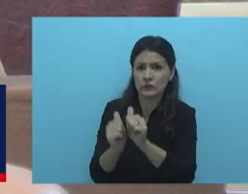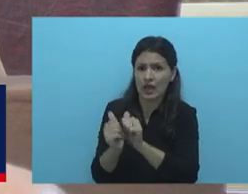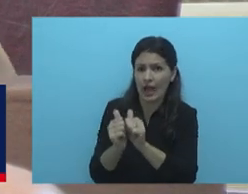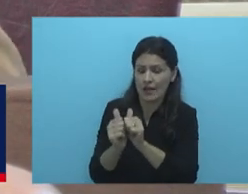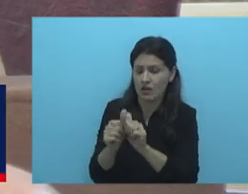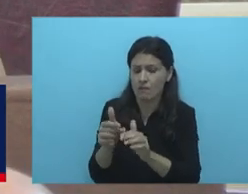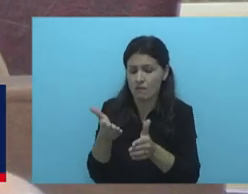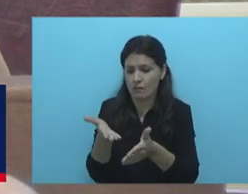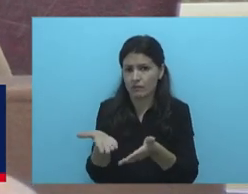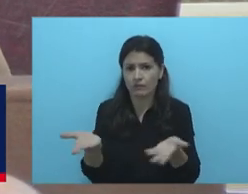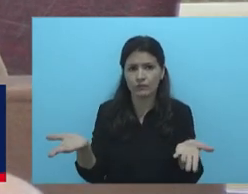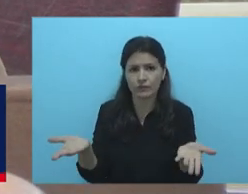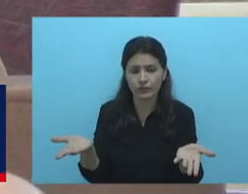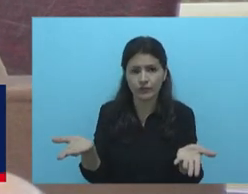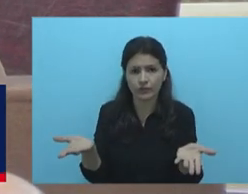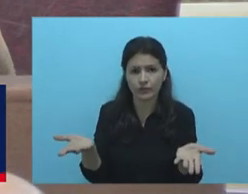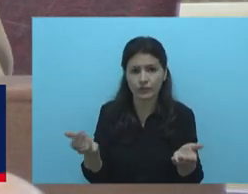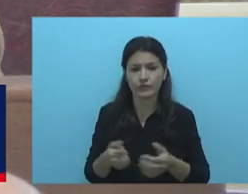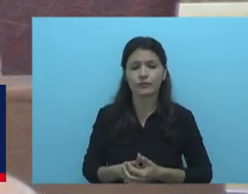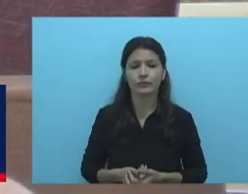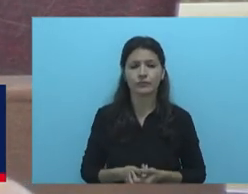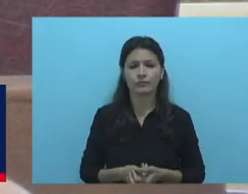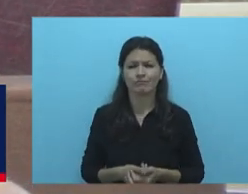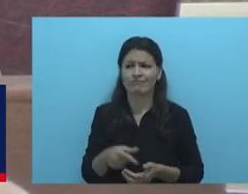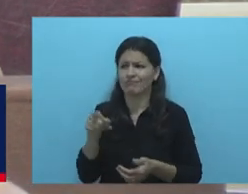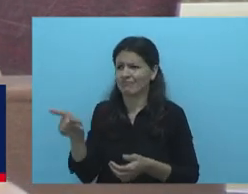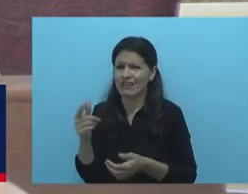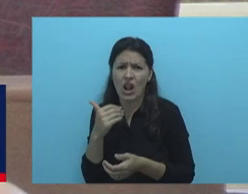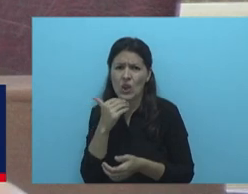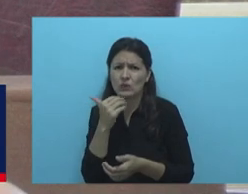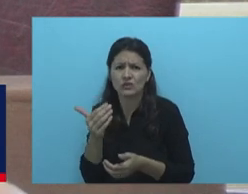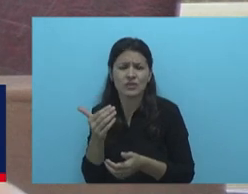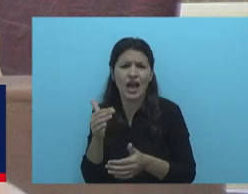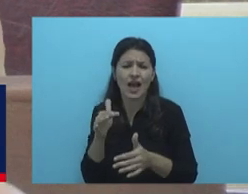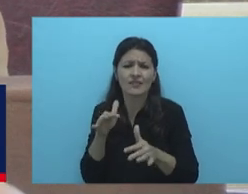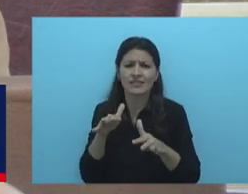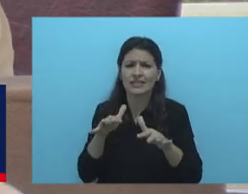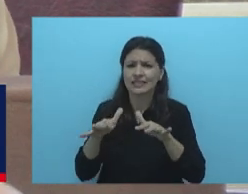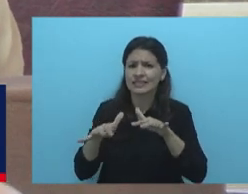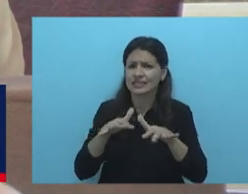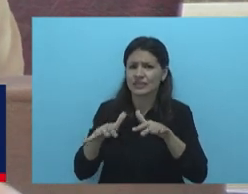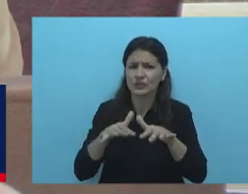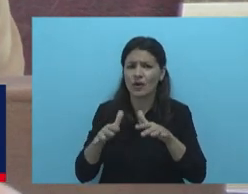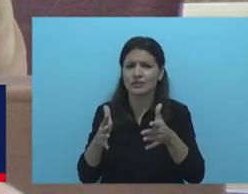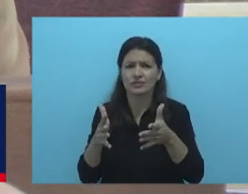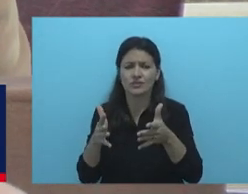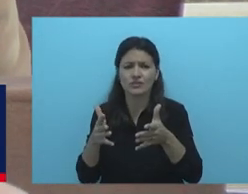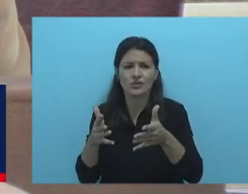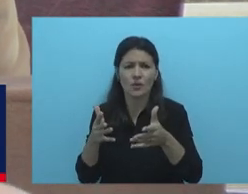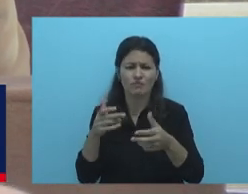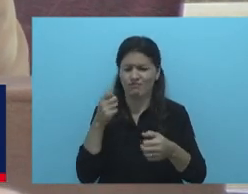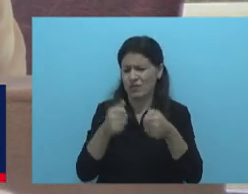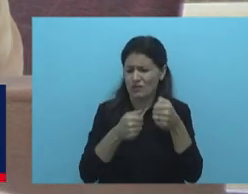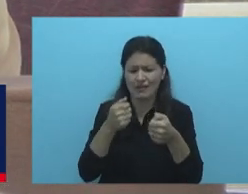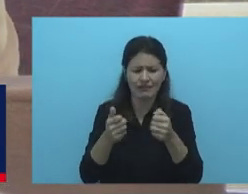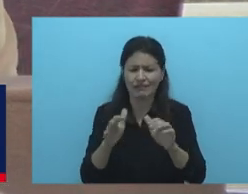con hechos que demuestran un absoluto desconocimiento de lo que es la intervención de las Fuerzas Armadas en países de América del Sur. Pero más allá